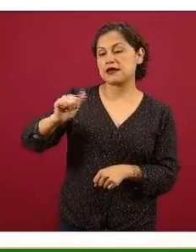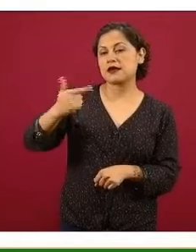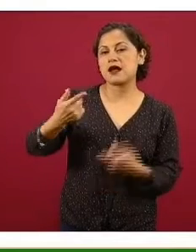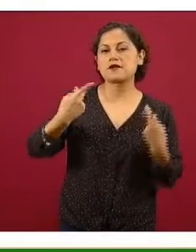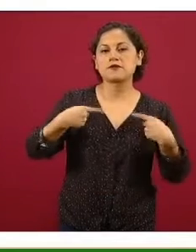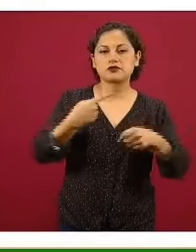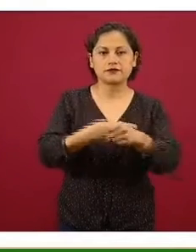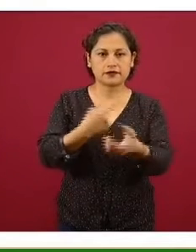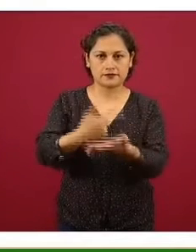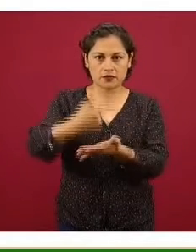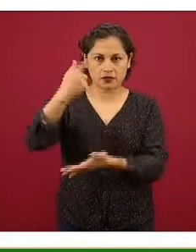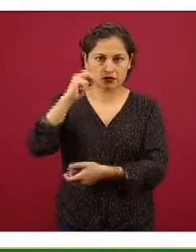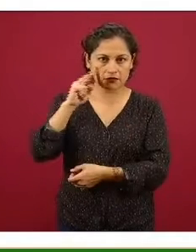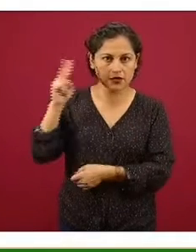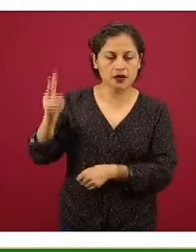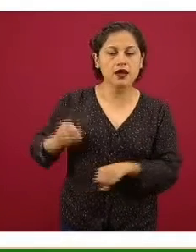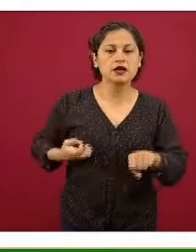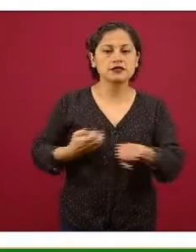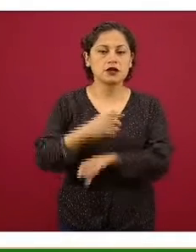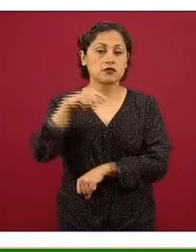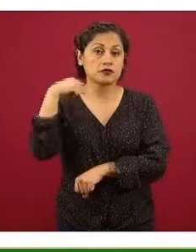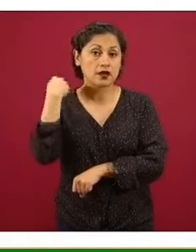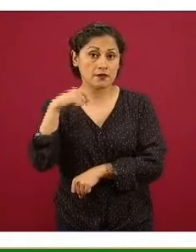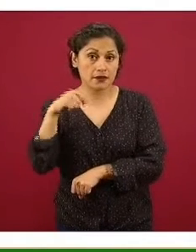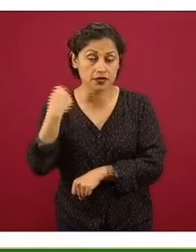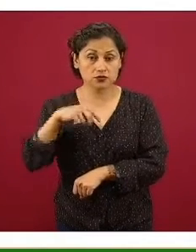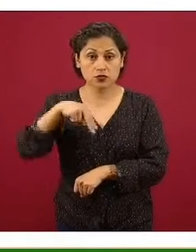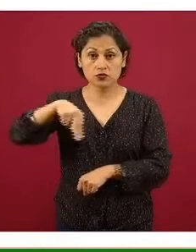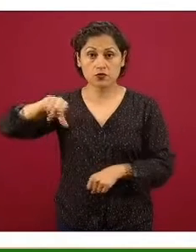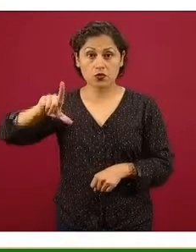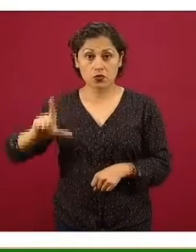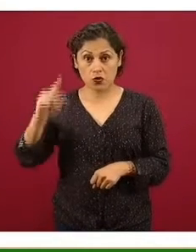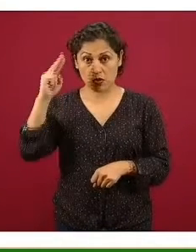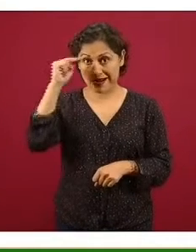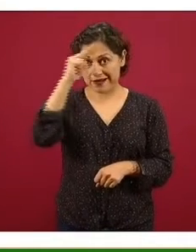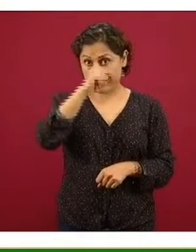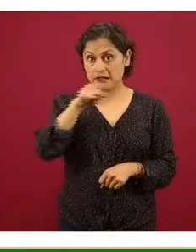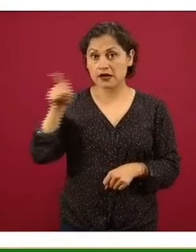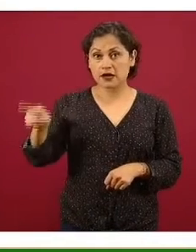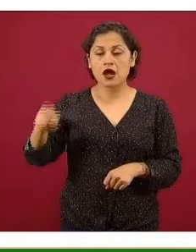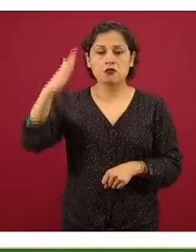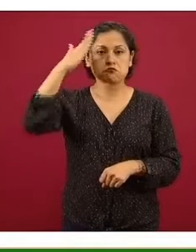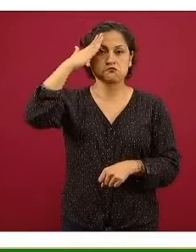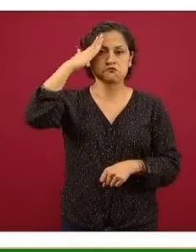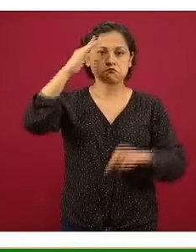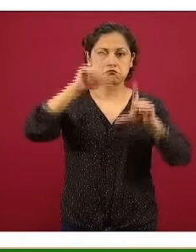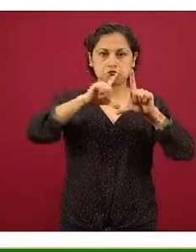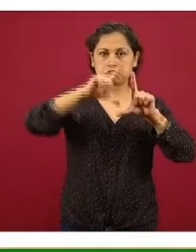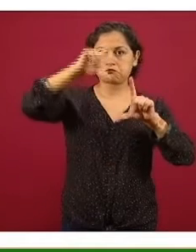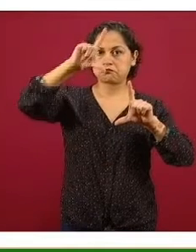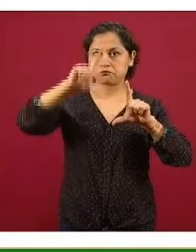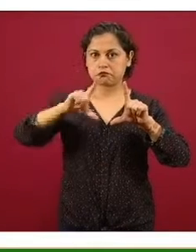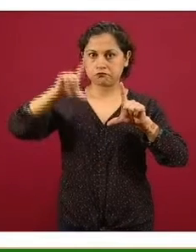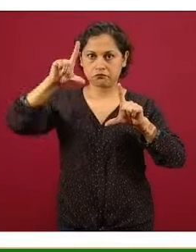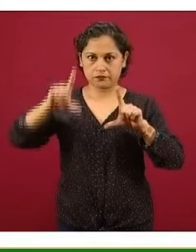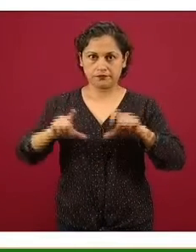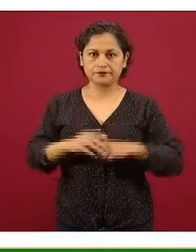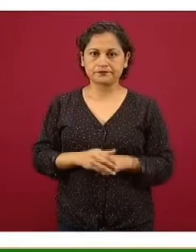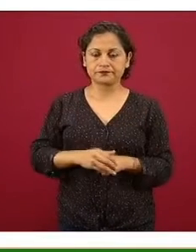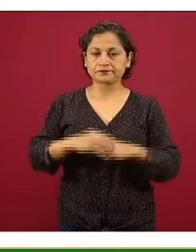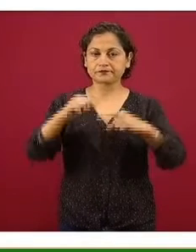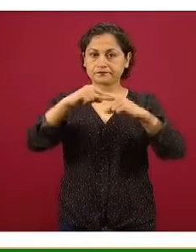estado dando seguimiento a Tabasco, Nuevo León y Nayarit, que son los que se han posicionado en los primeros 3 lugares, sobrepasando este nivel de seguridad